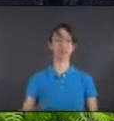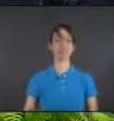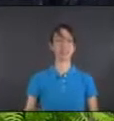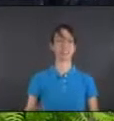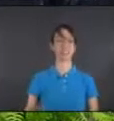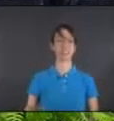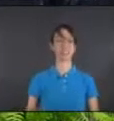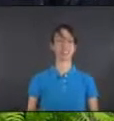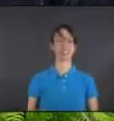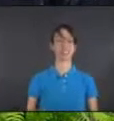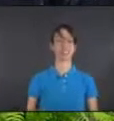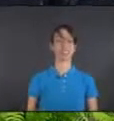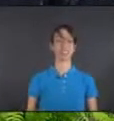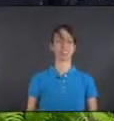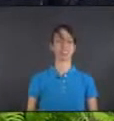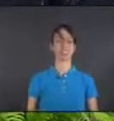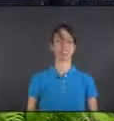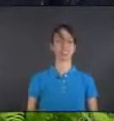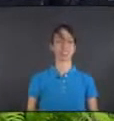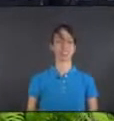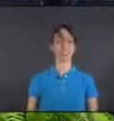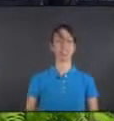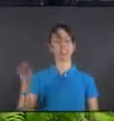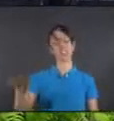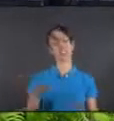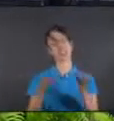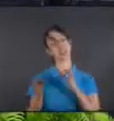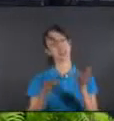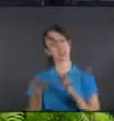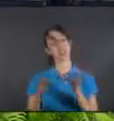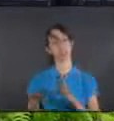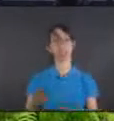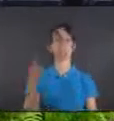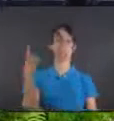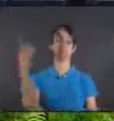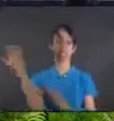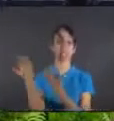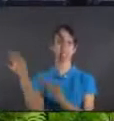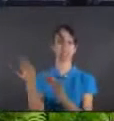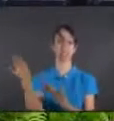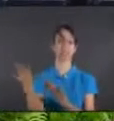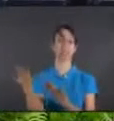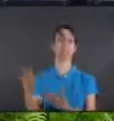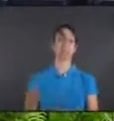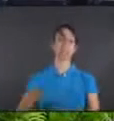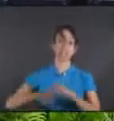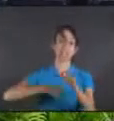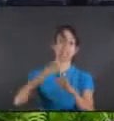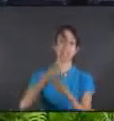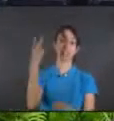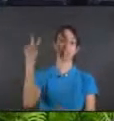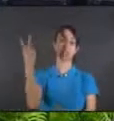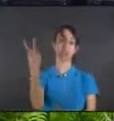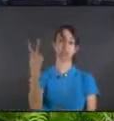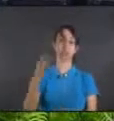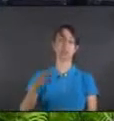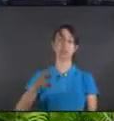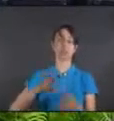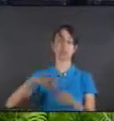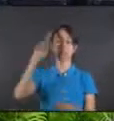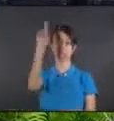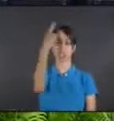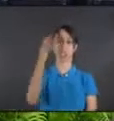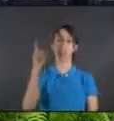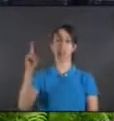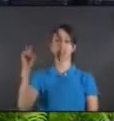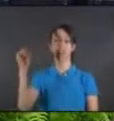a hacer un reinicio, un botoncito ahí que voy a apachar para que se reinicie toda la